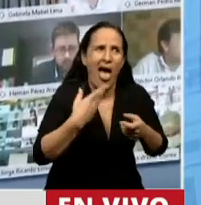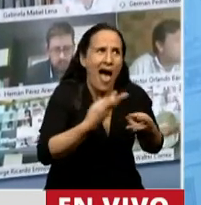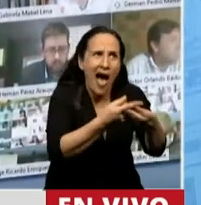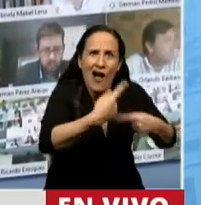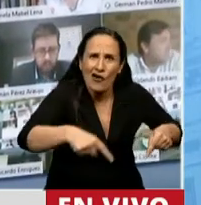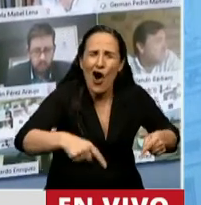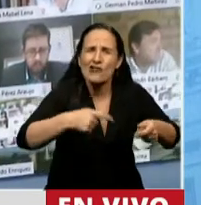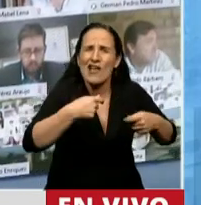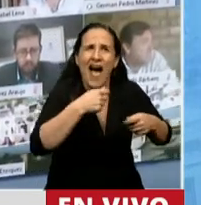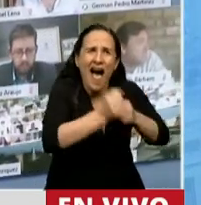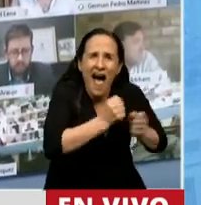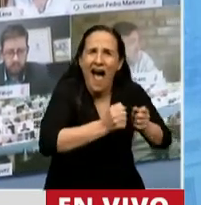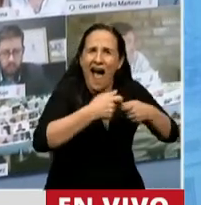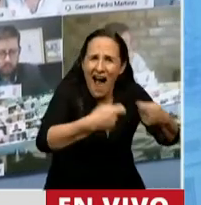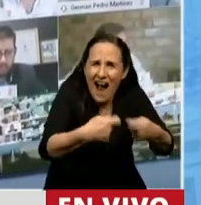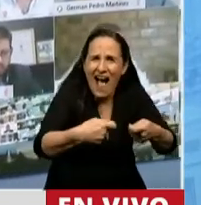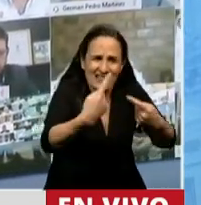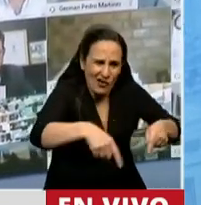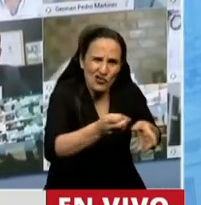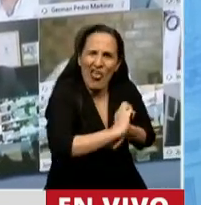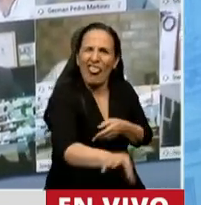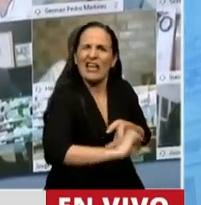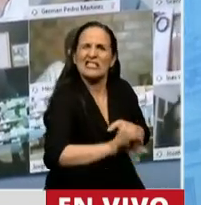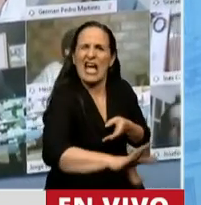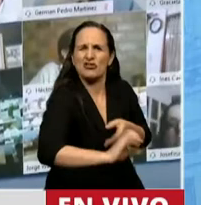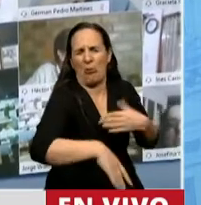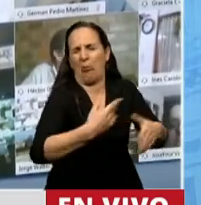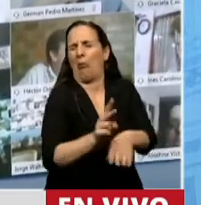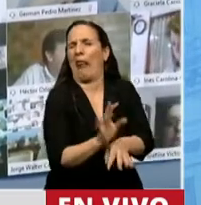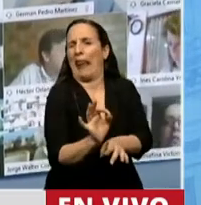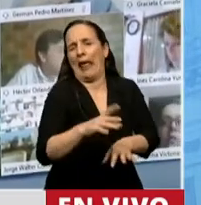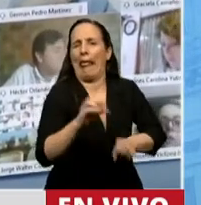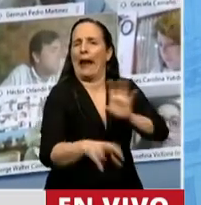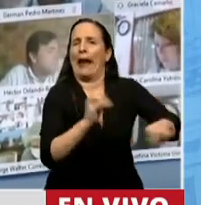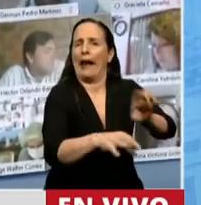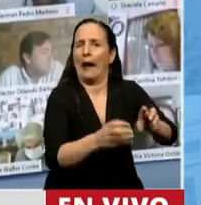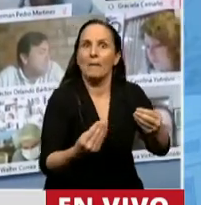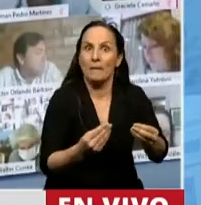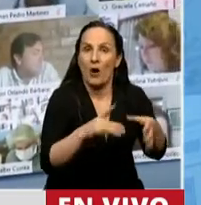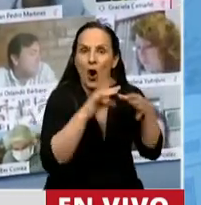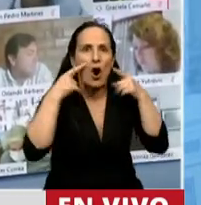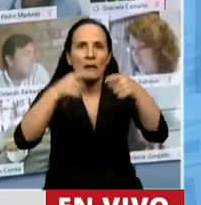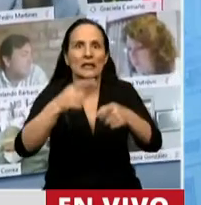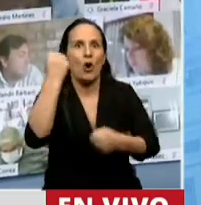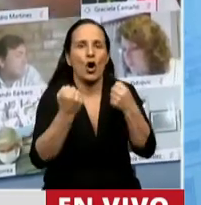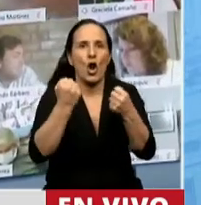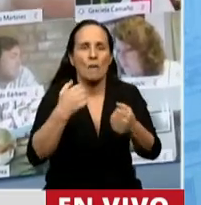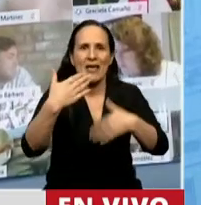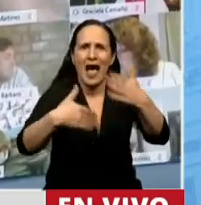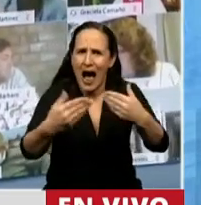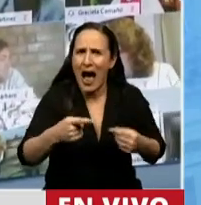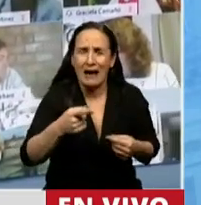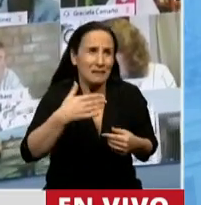ritmos acelerados y llevar la generación de desechos a ritmos acelerados, de manera de construir un modelo económico que incluso llevó